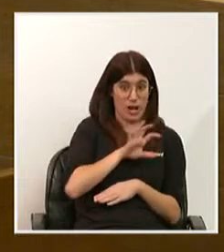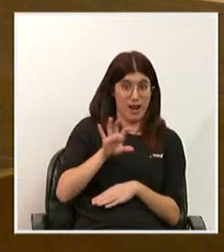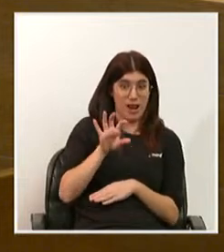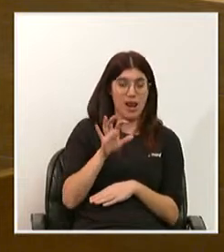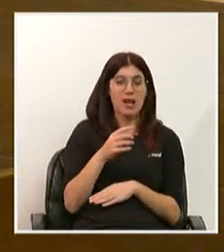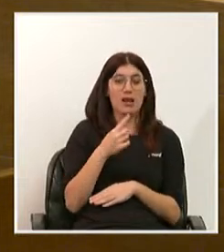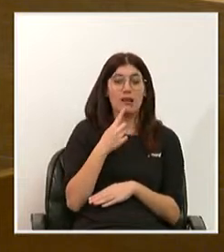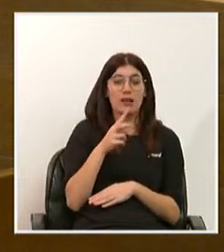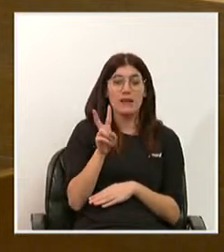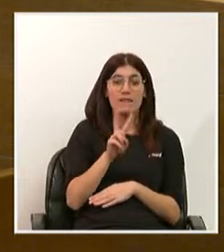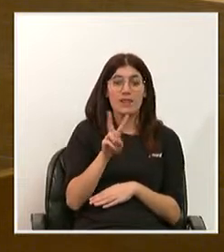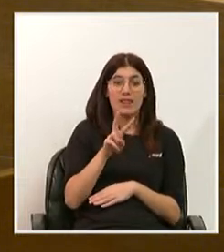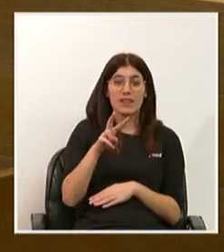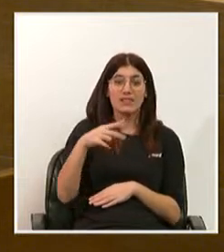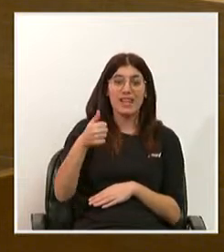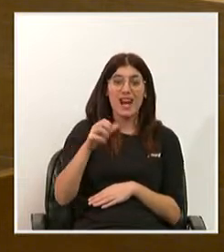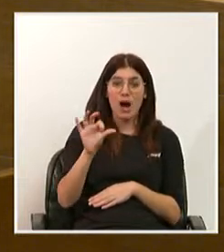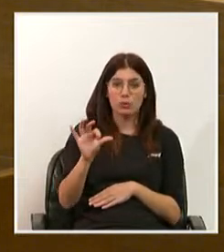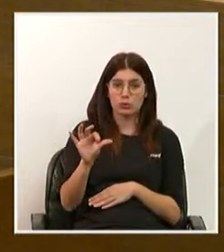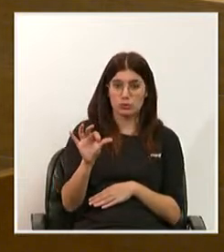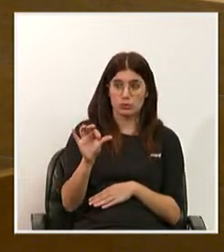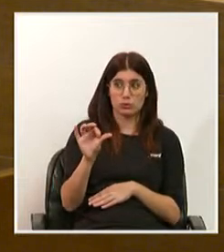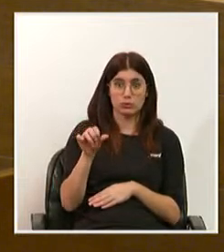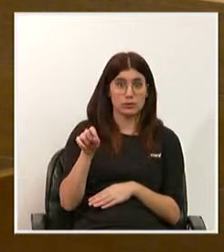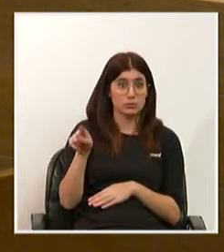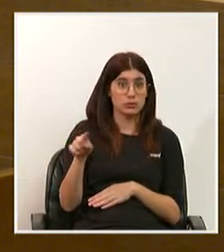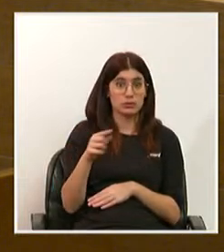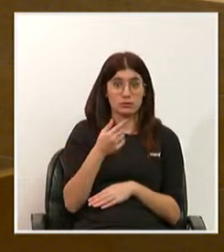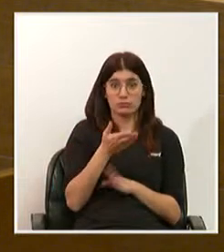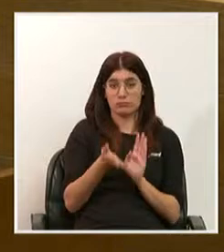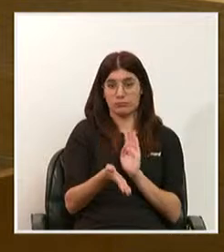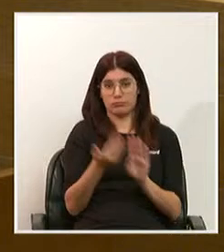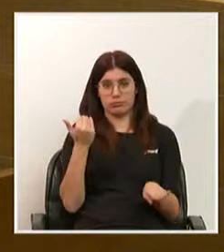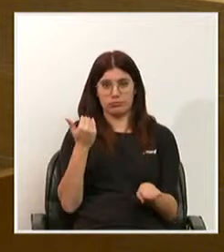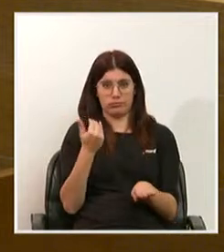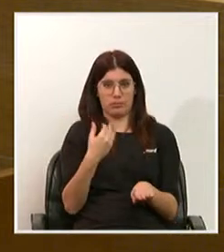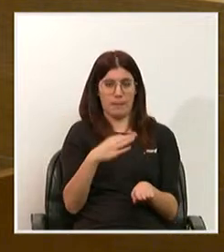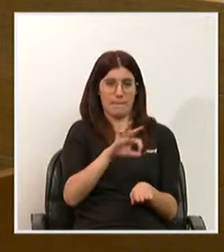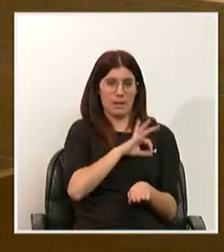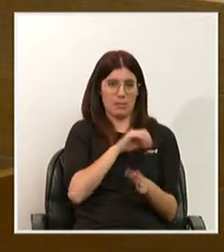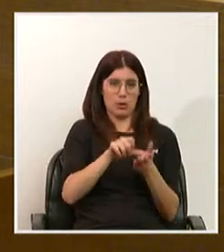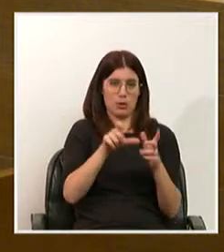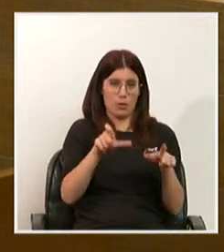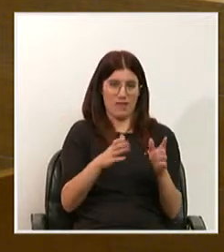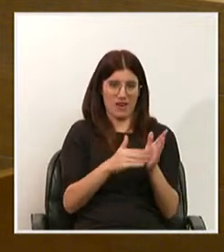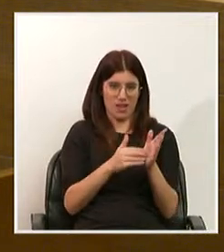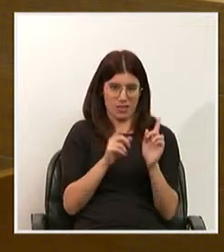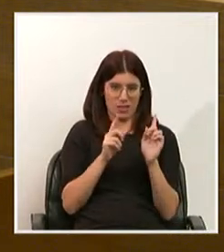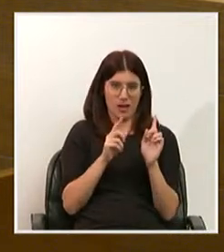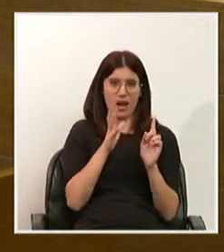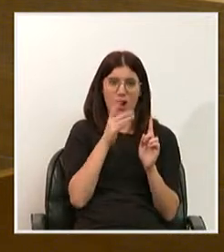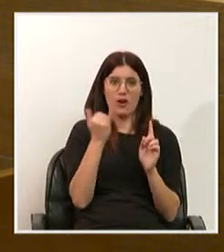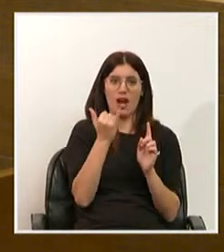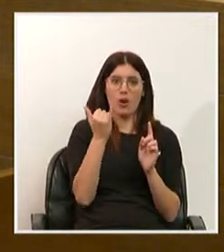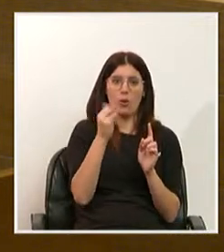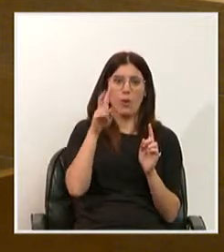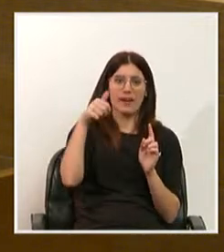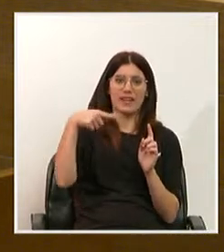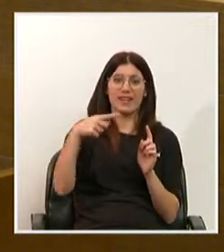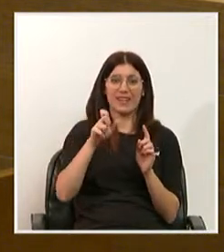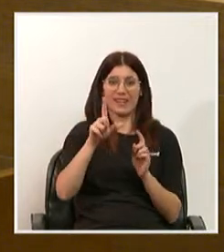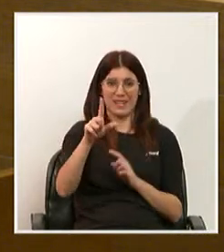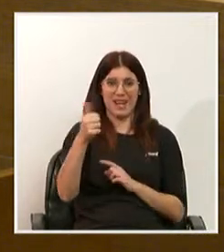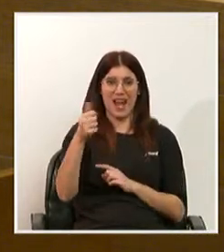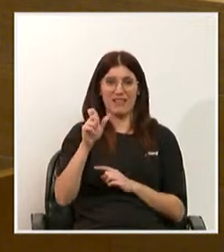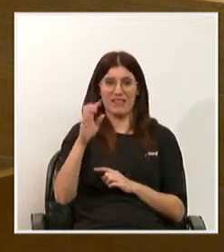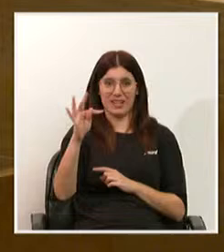Vicente gaos ustedes no solo le quitaron el nombre de Premio en Ciudad de valencia que ahora lleva el nombre Juan Gil Albert les voy a decir